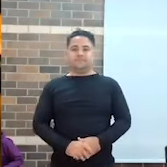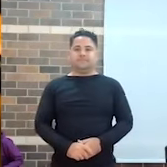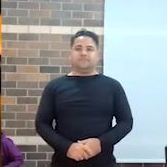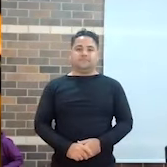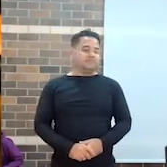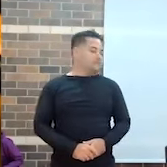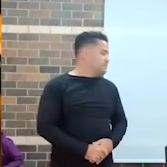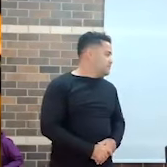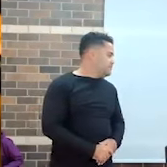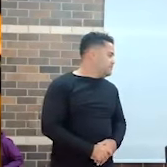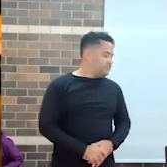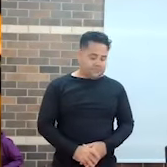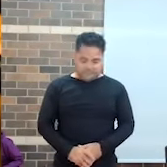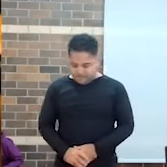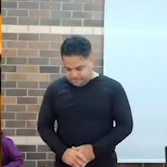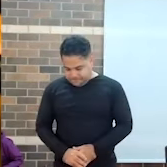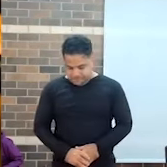Ahora sí, listo.